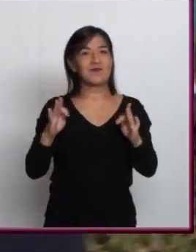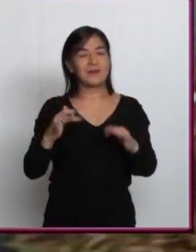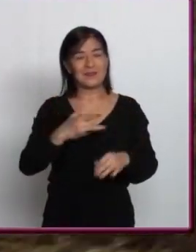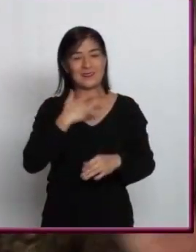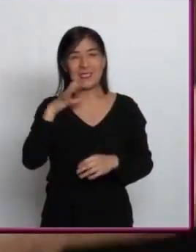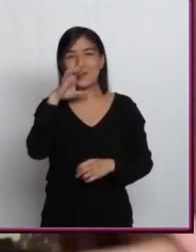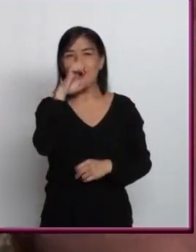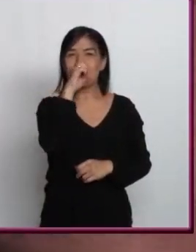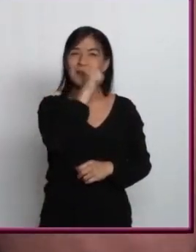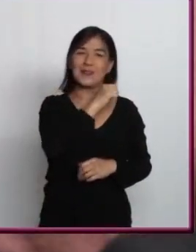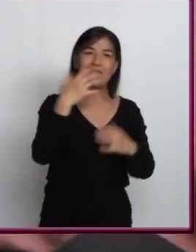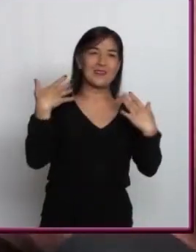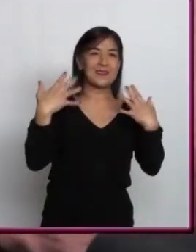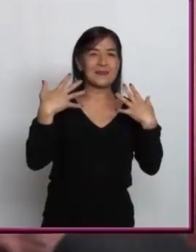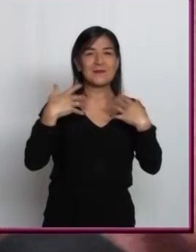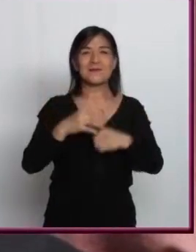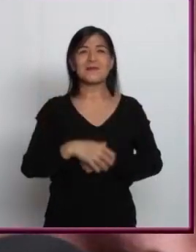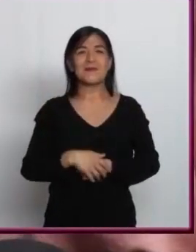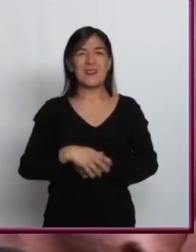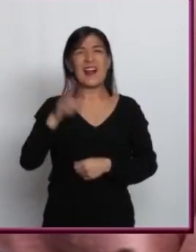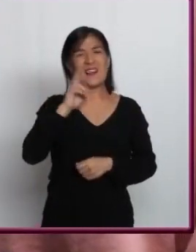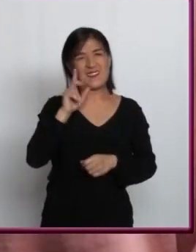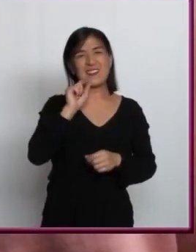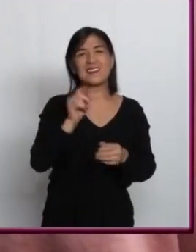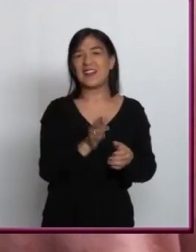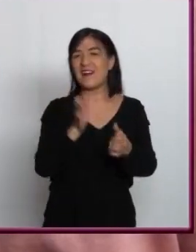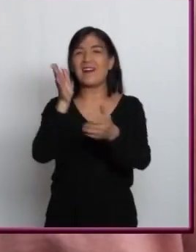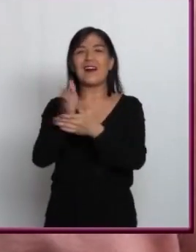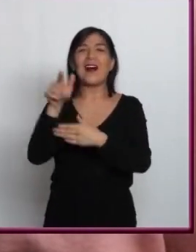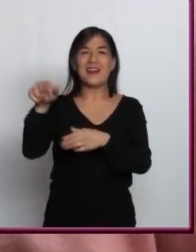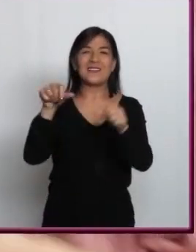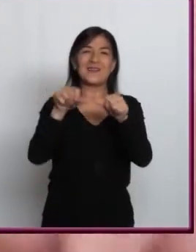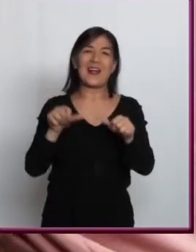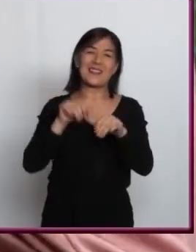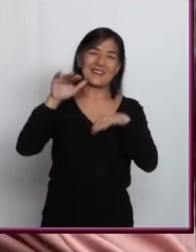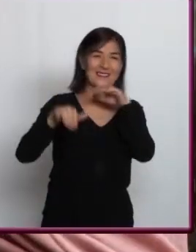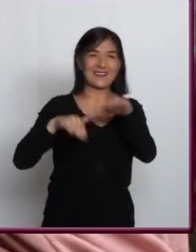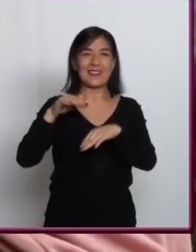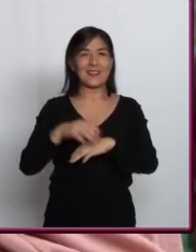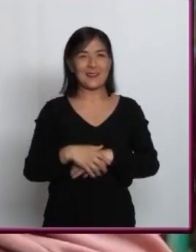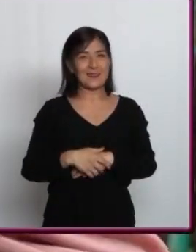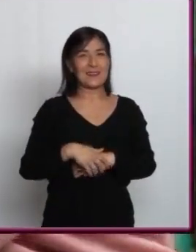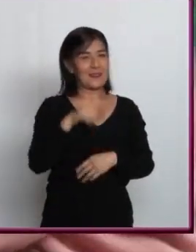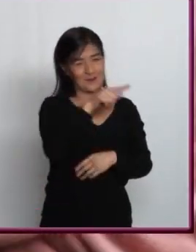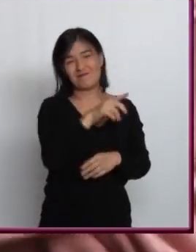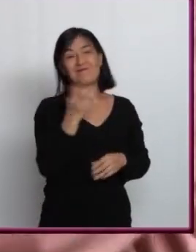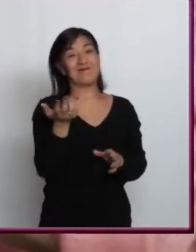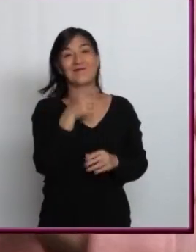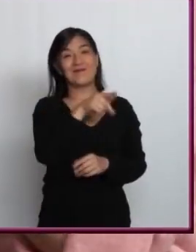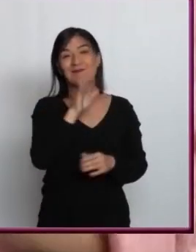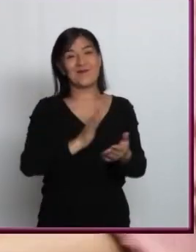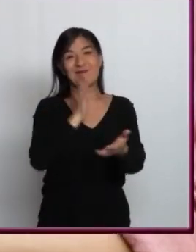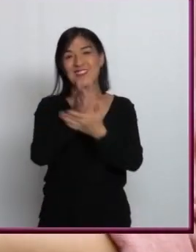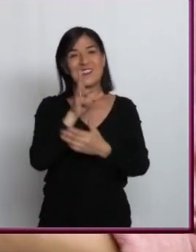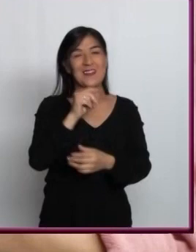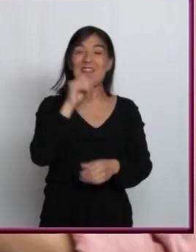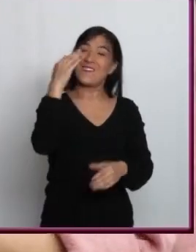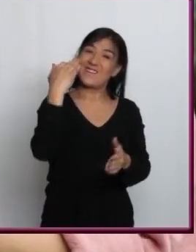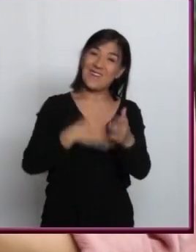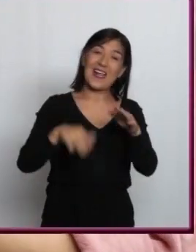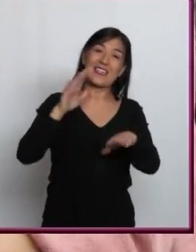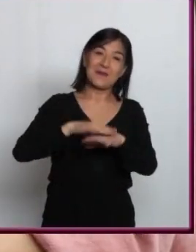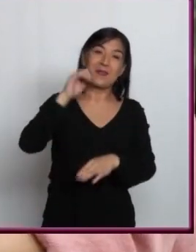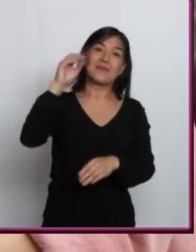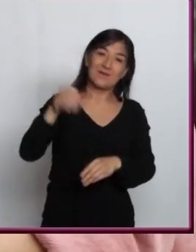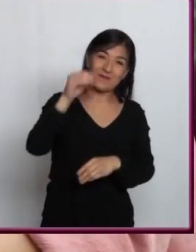calor. Oye, ¿y si nos desviamos y hacemos una paradita ahí en las albercas? Te vas a quedar con las ganas porque todavía nos quedan